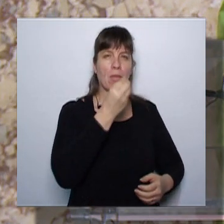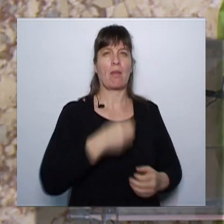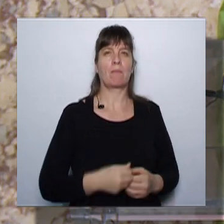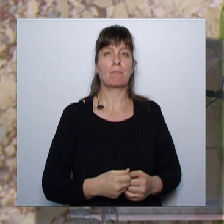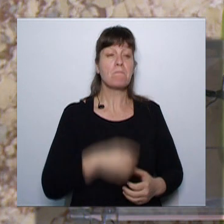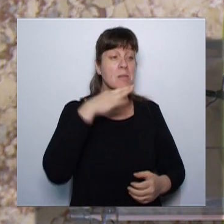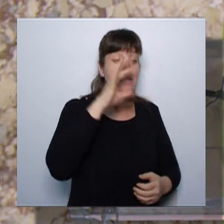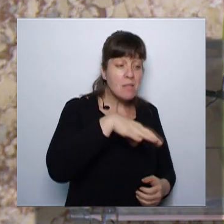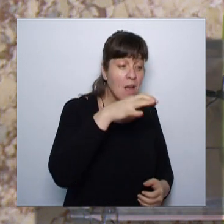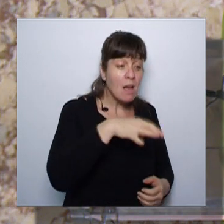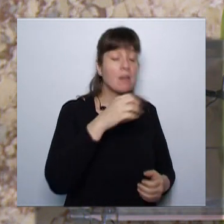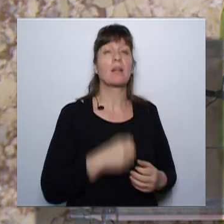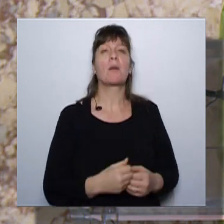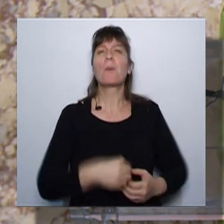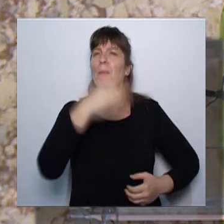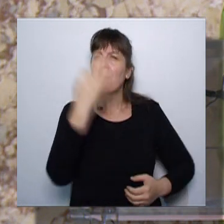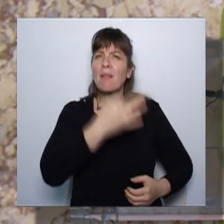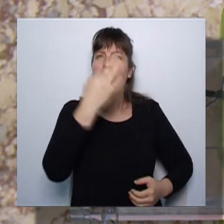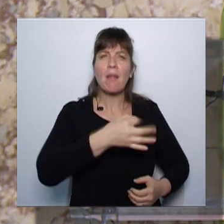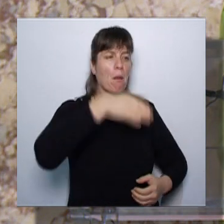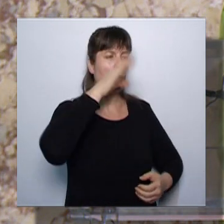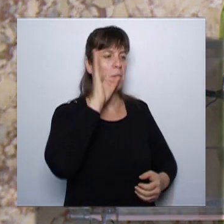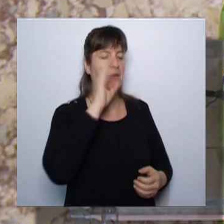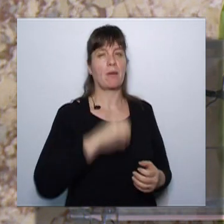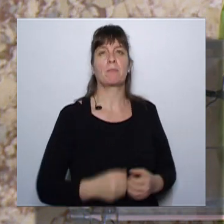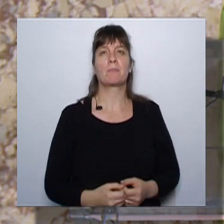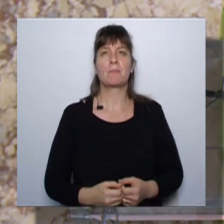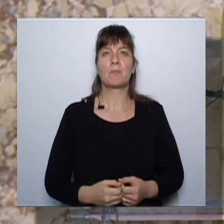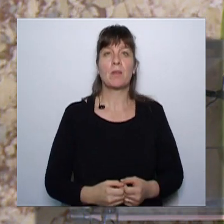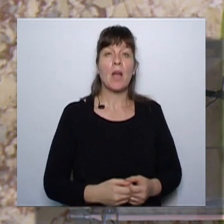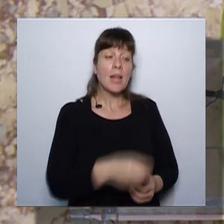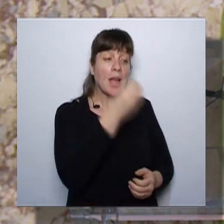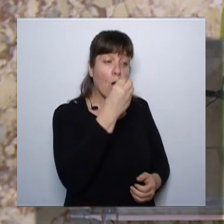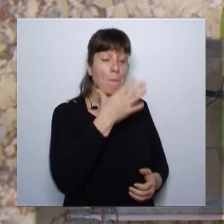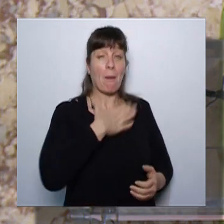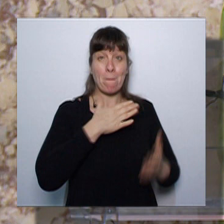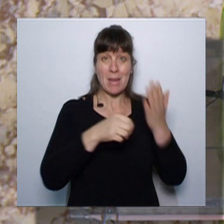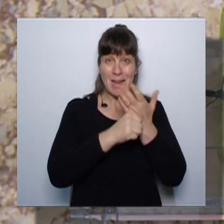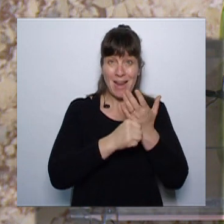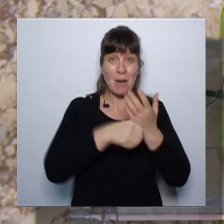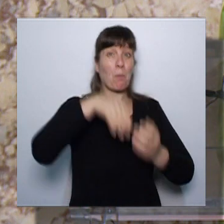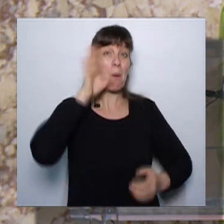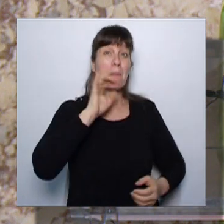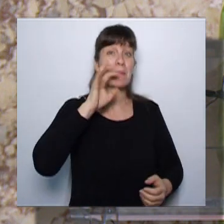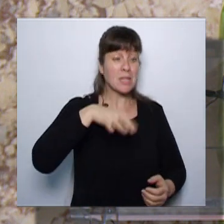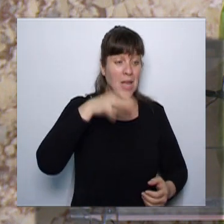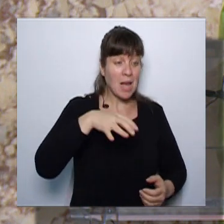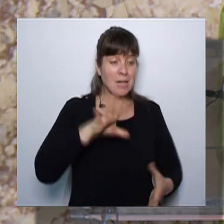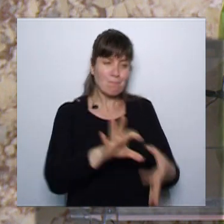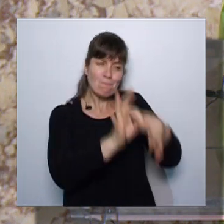y mi sangre la verdadera bebida el que come mi carne y bebe mi sangre